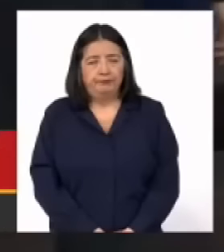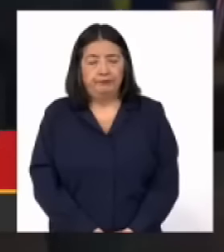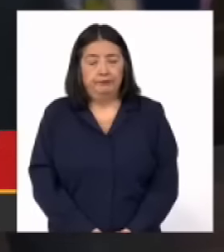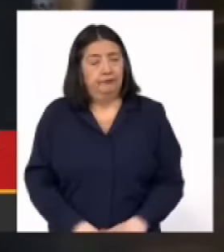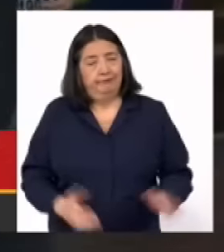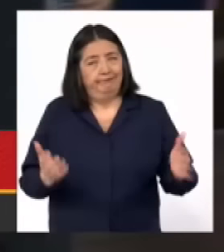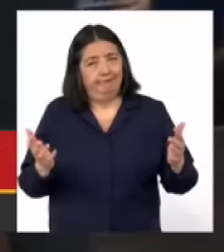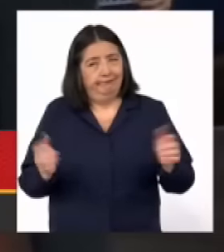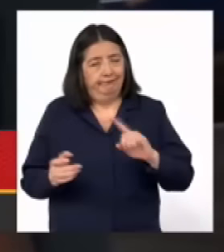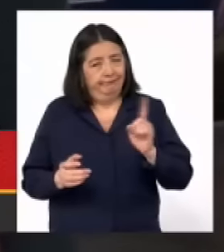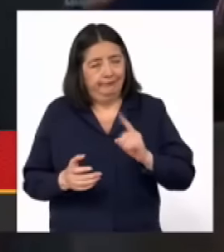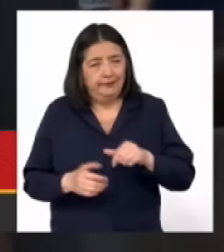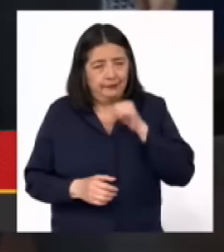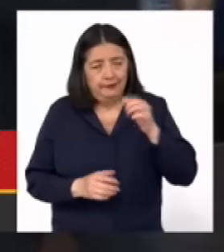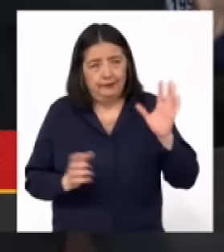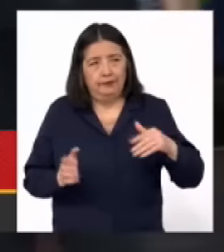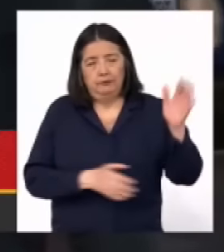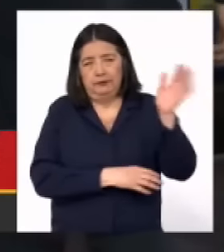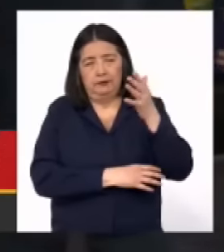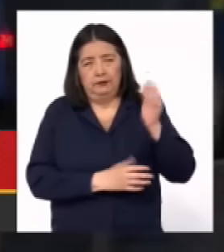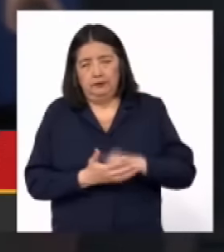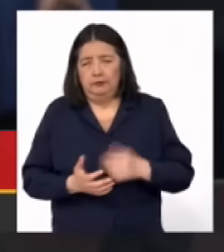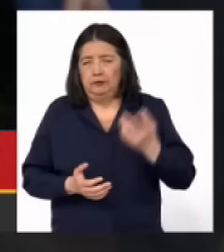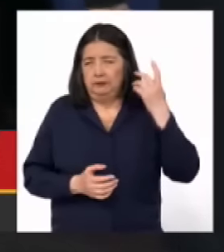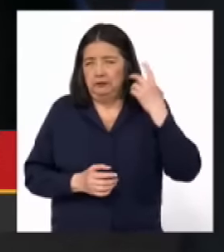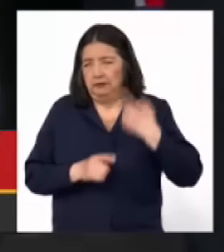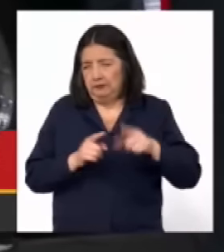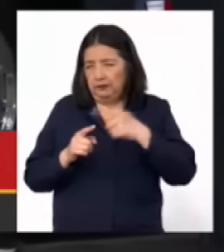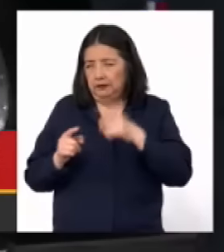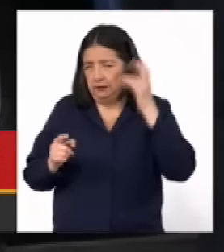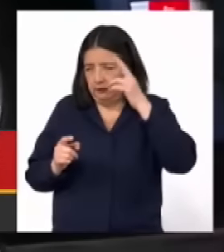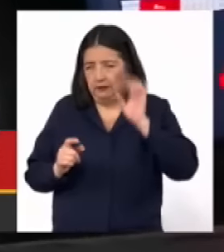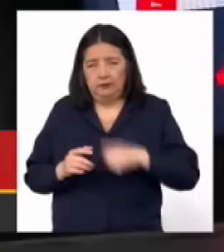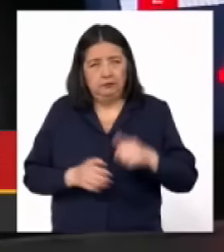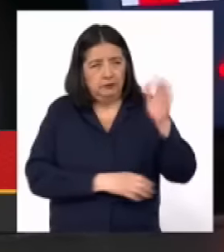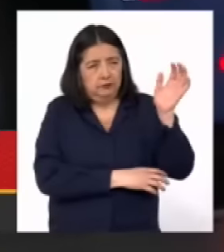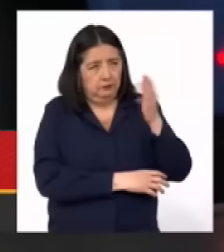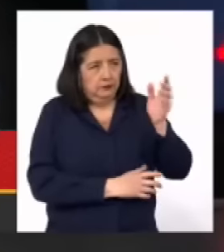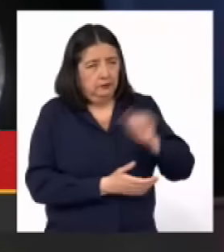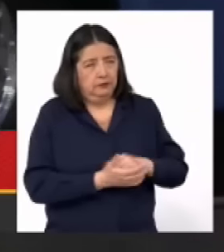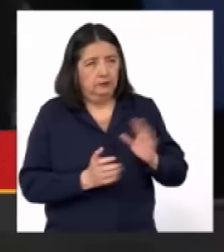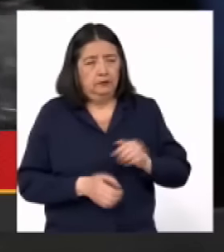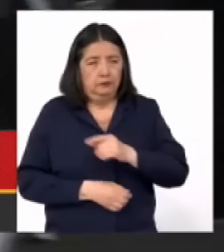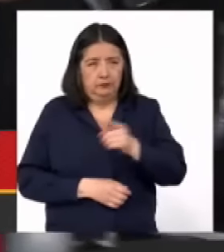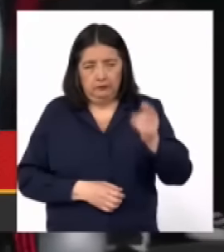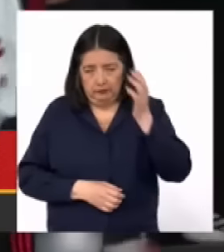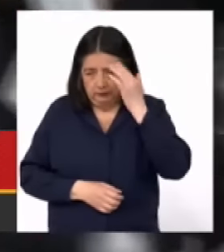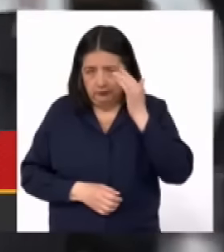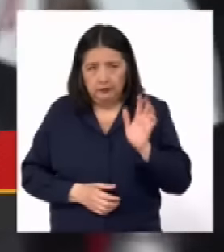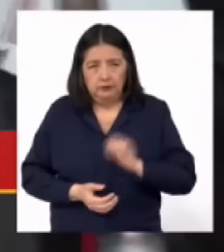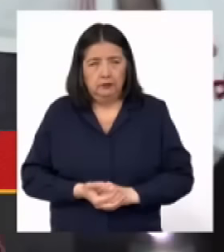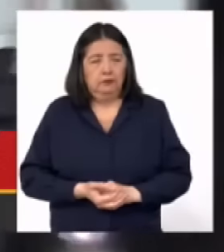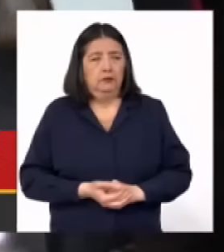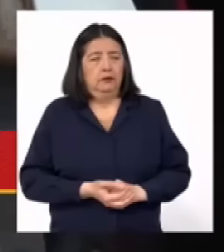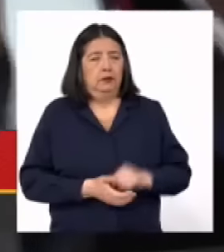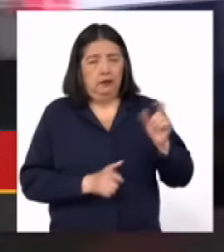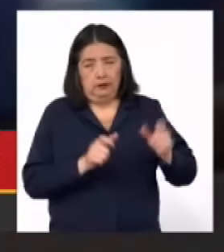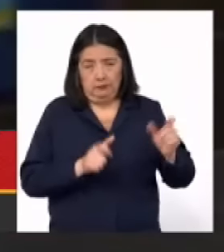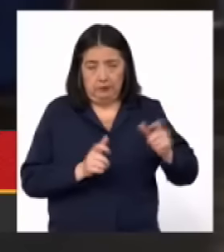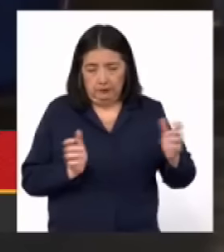Sí, no hubo banderazo el día de ayer. Varios motivos para el tema del banderazo, porque incluso ustedes saben que a los